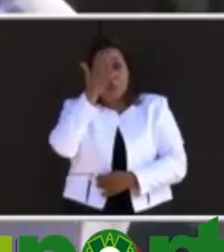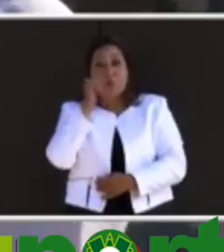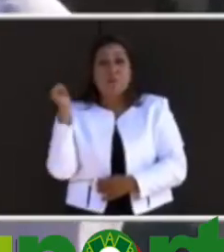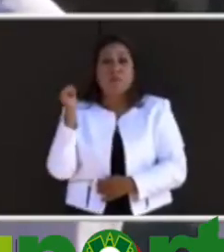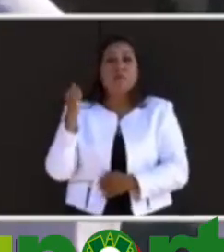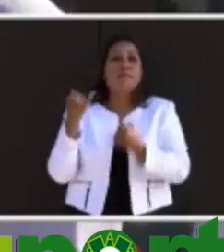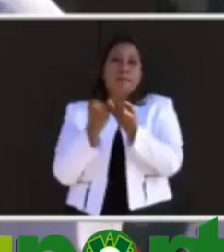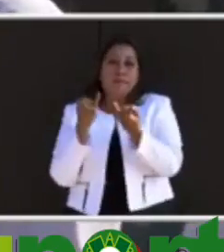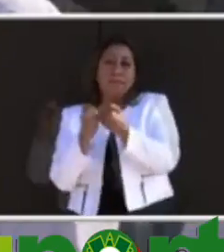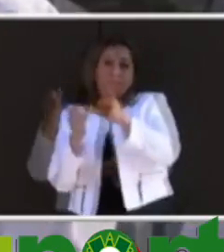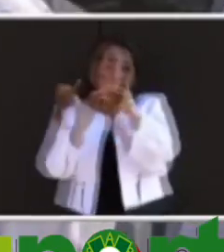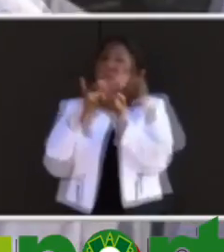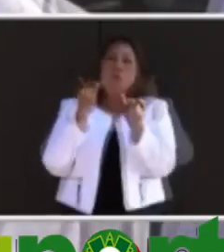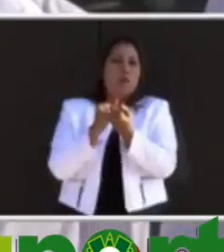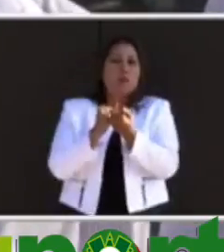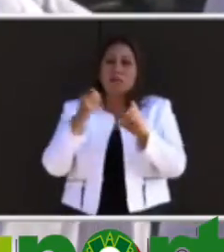secretario de Educación.